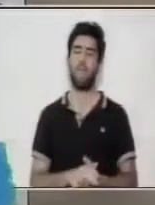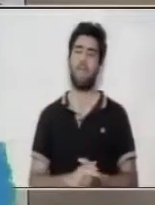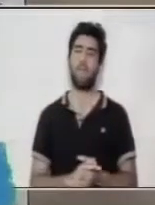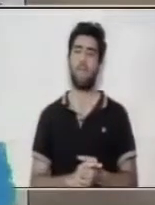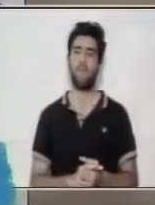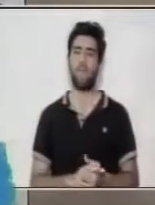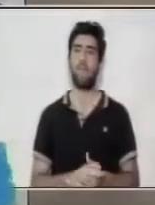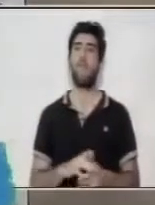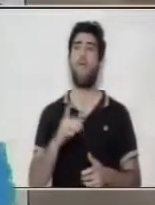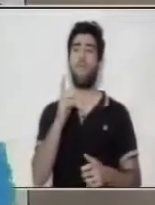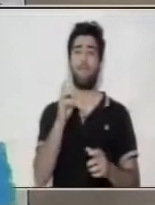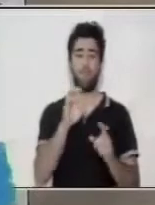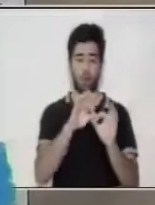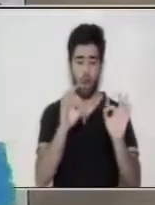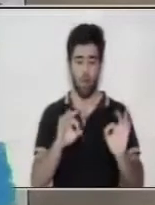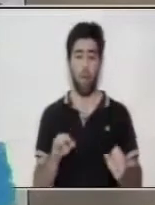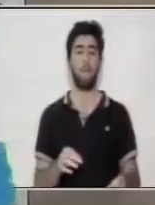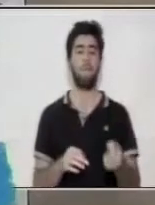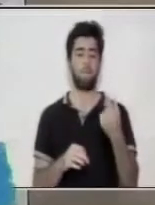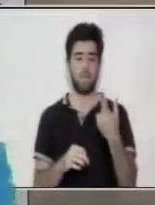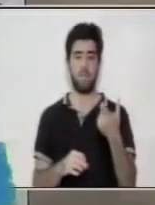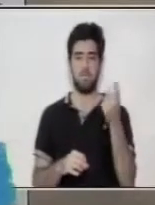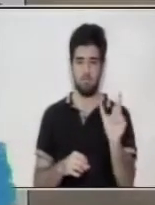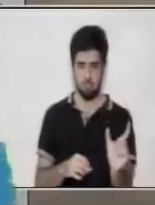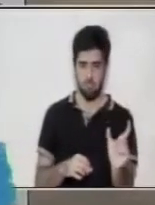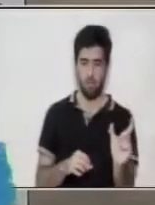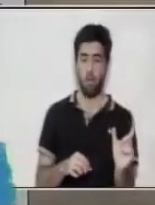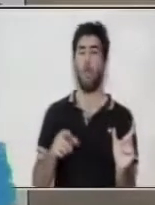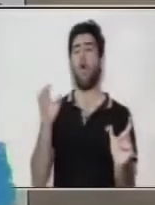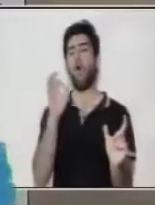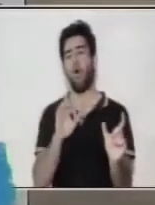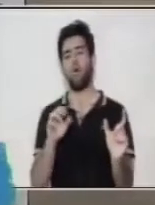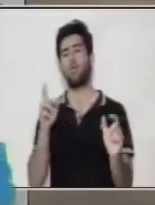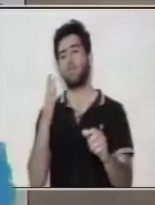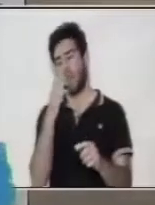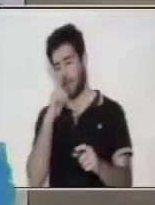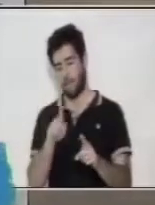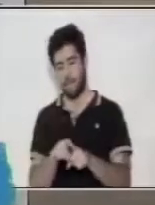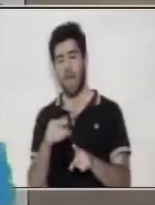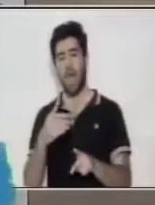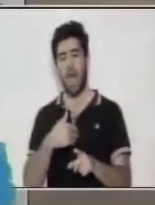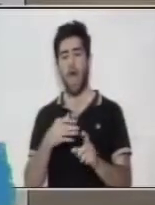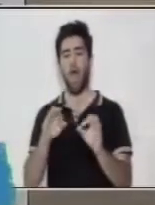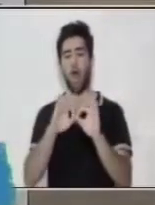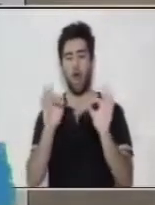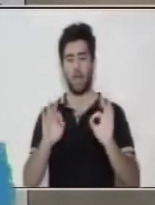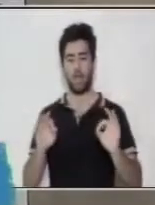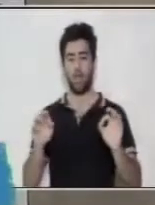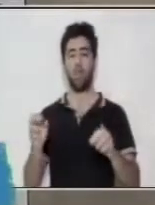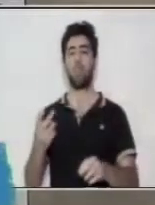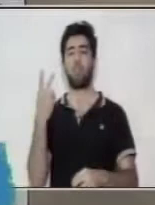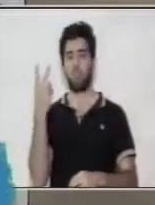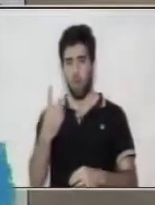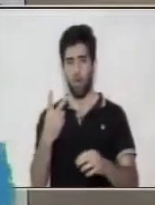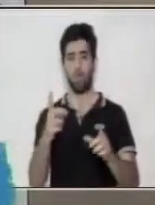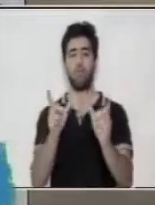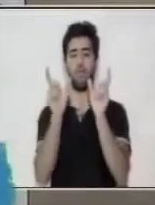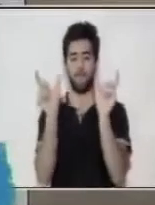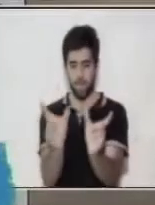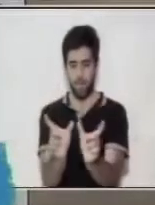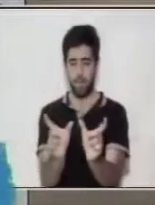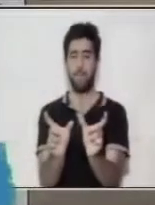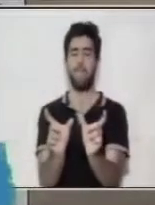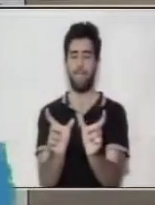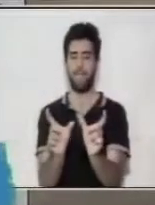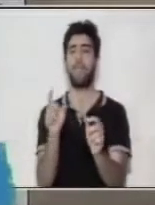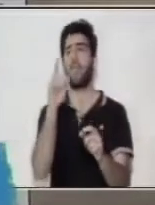oración. Oraciones unimembres y oraciones bimembres. Pero dentro de las oraciones bimembres también se clasifica